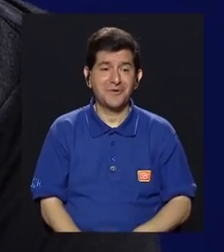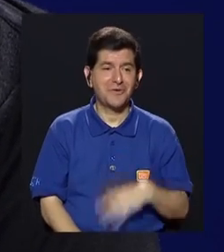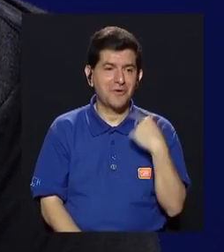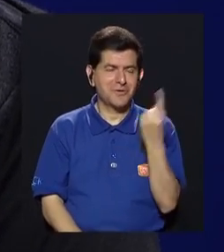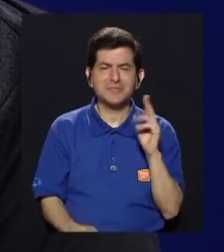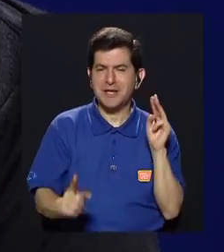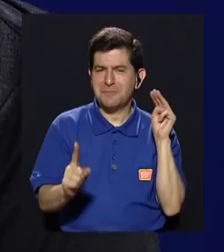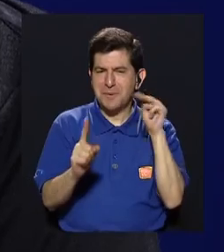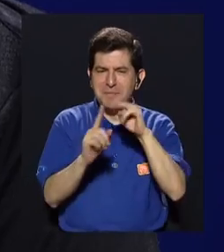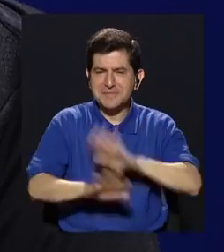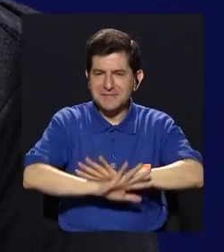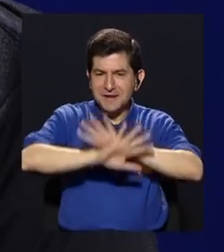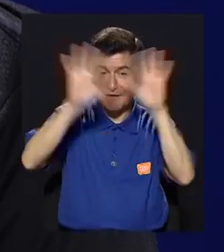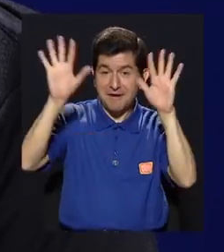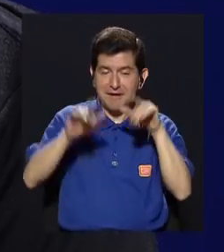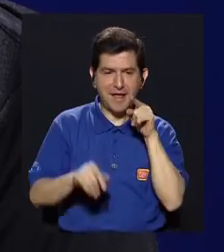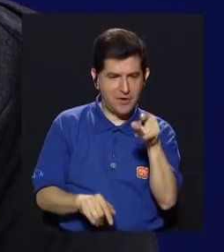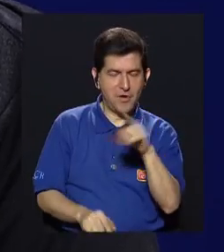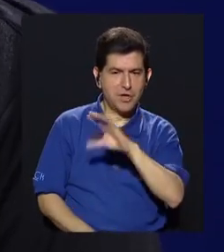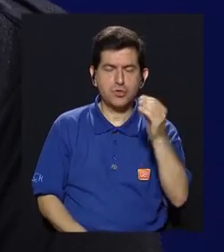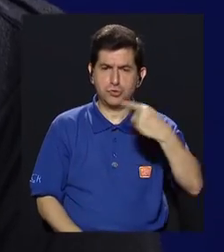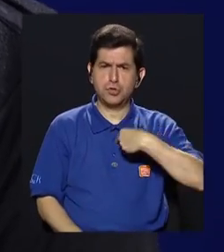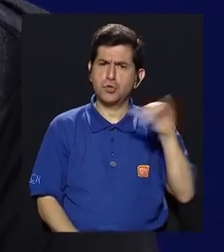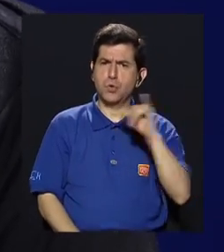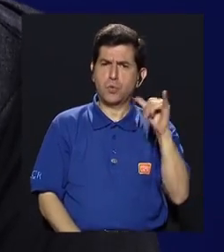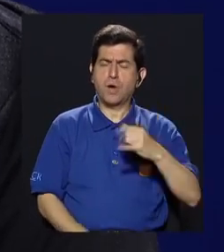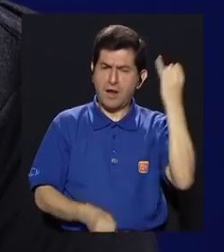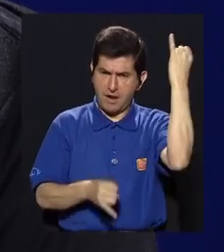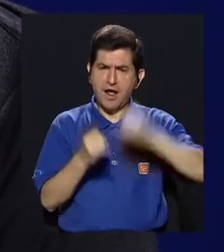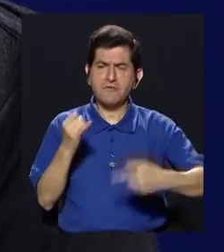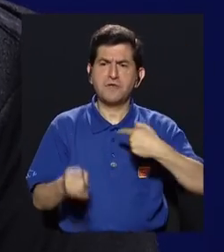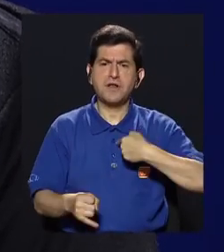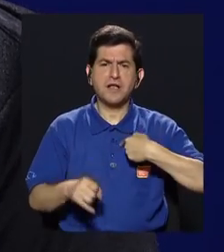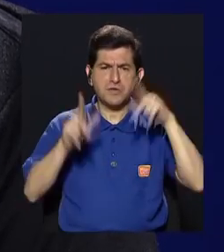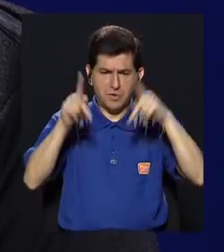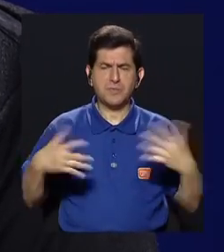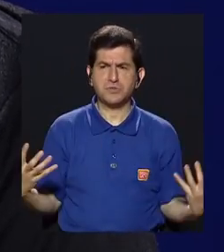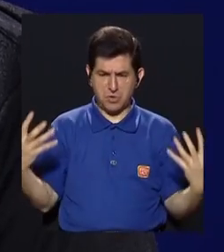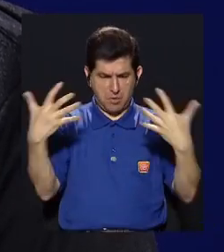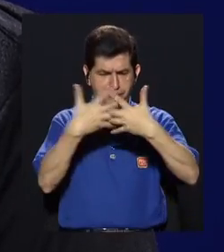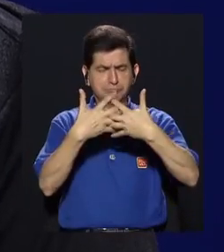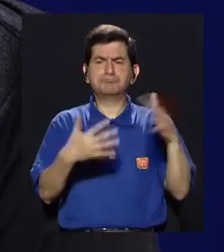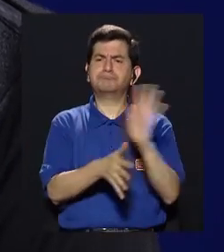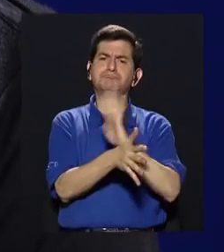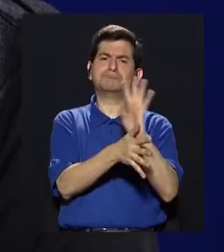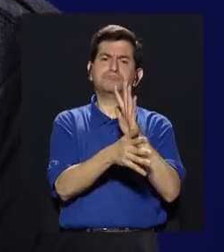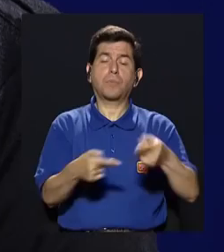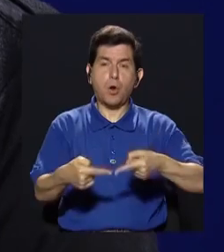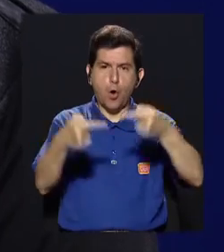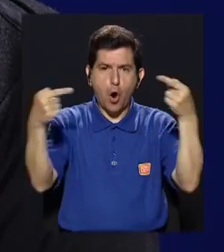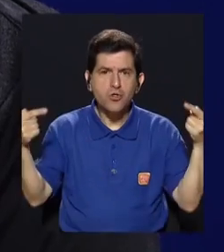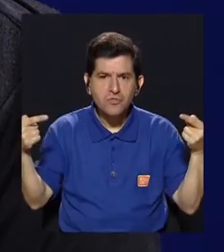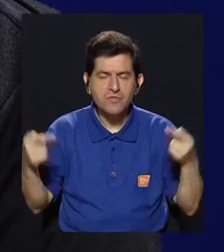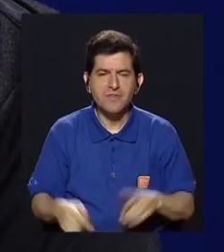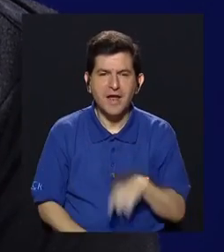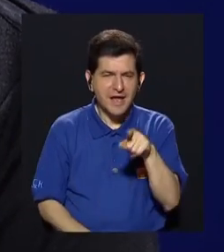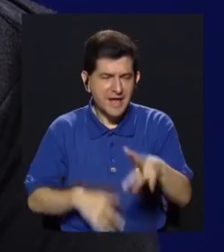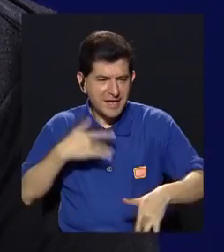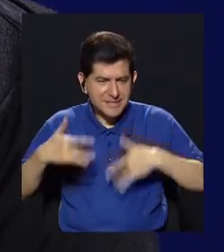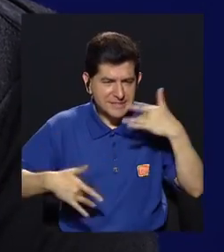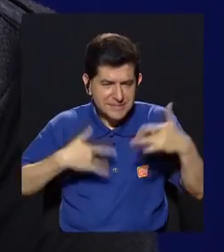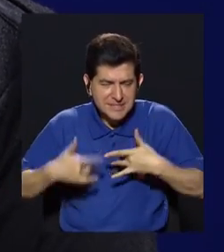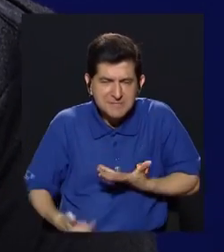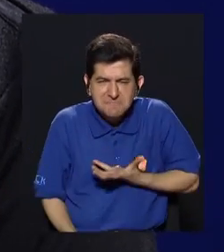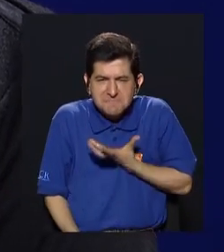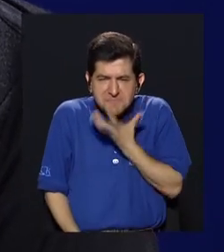existe siempre hay un mensaje muy claro de parte de ellos y de parte mía también porque al final de cuentas yo soy el que armó la película en contra ese